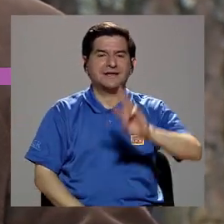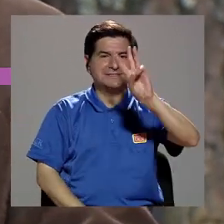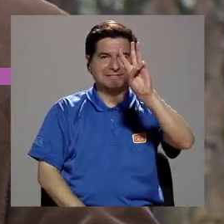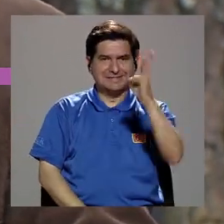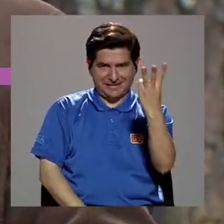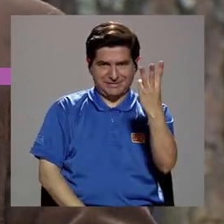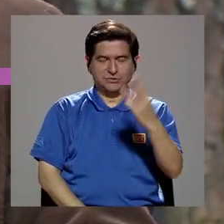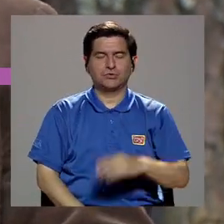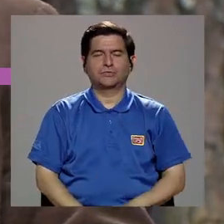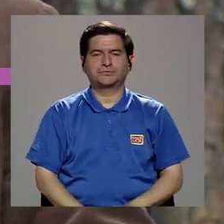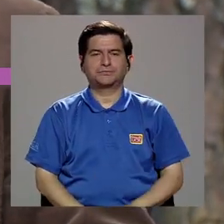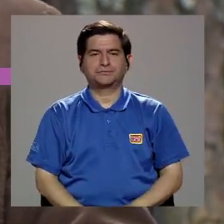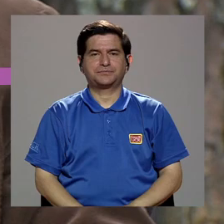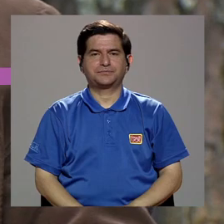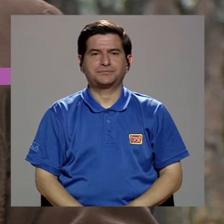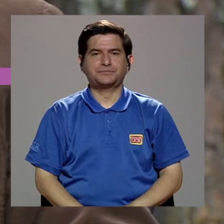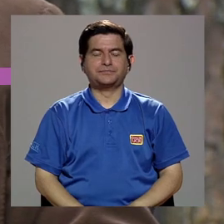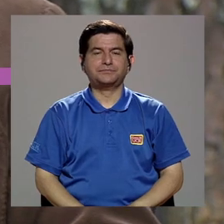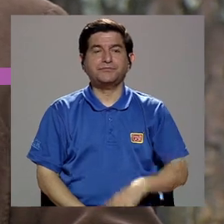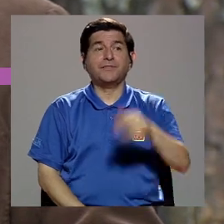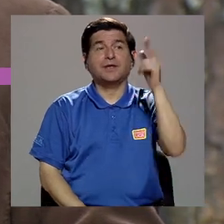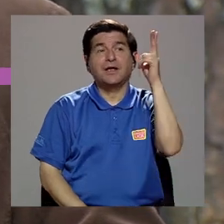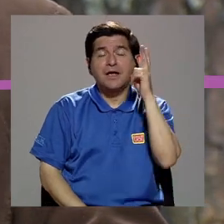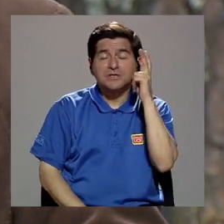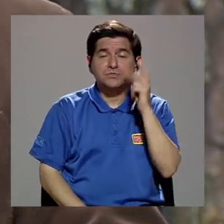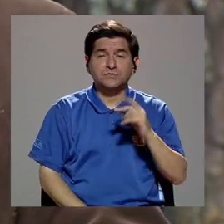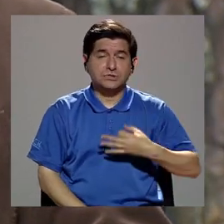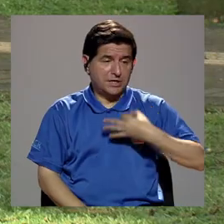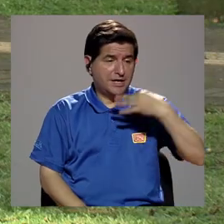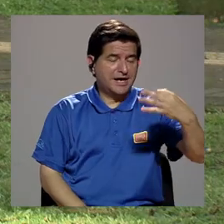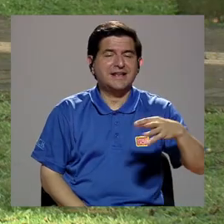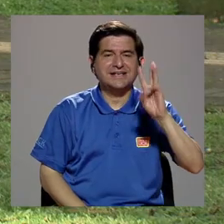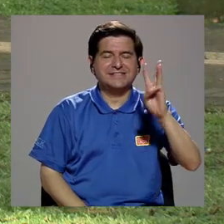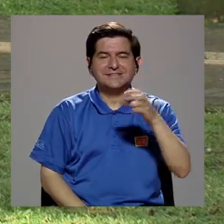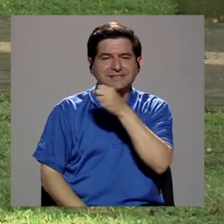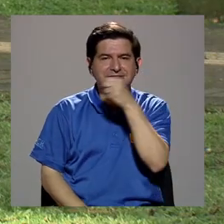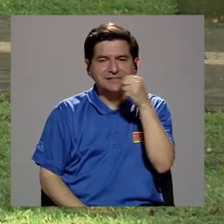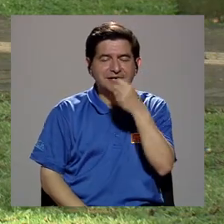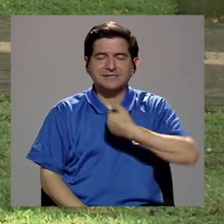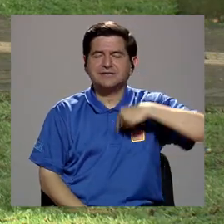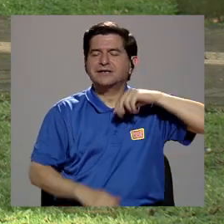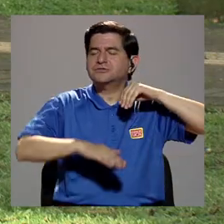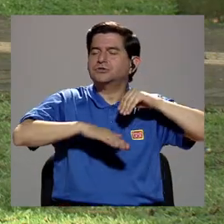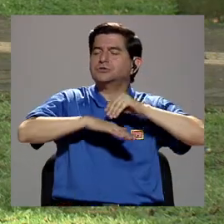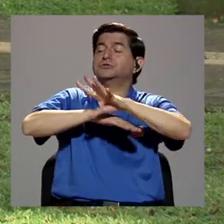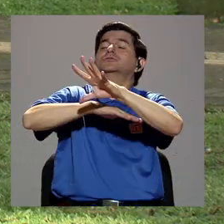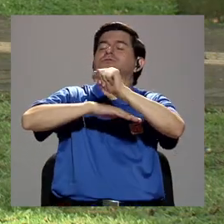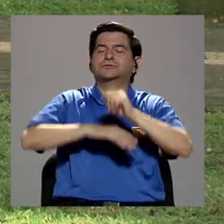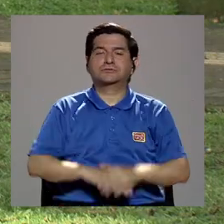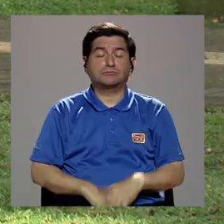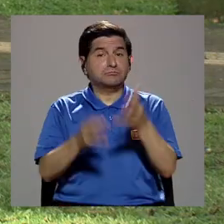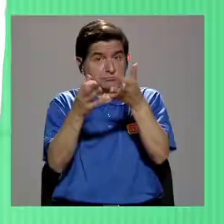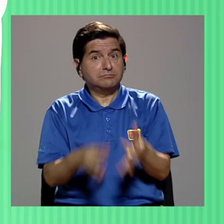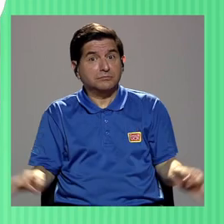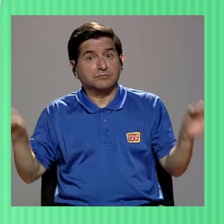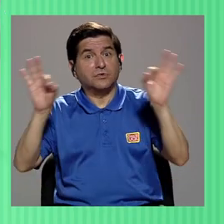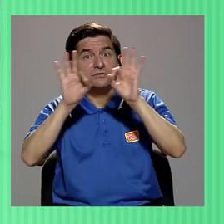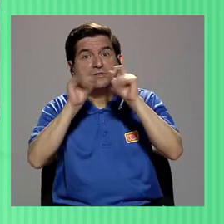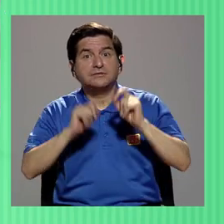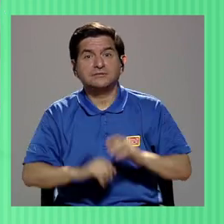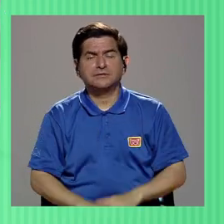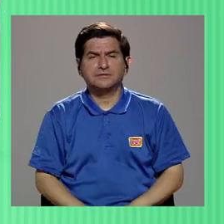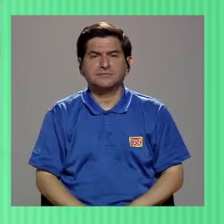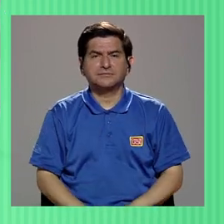El sexto punto, precisamente por eso, es escuchar al día 6 canciones que nos inspiren. Eso es muy